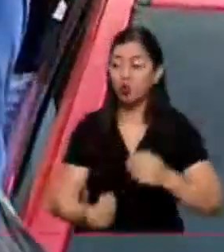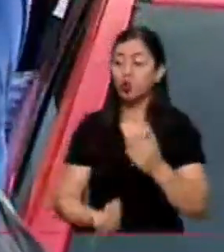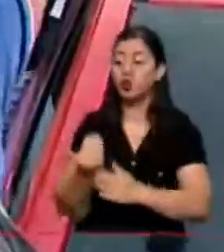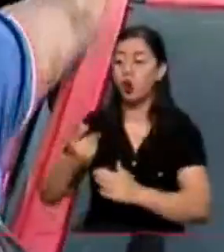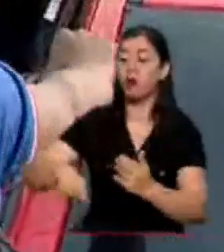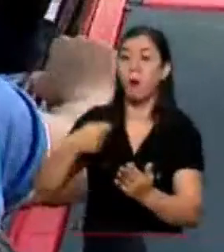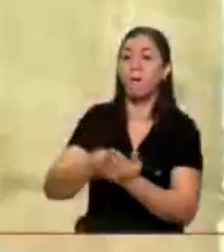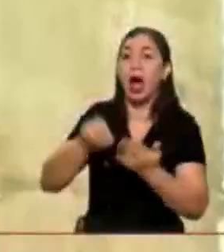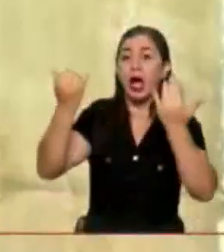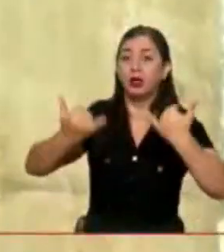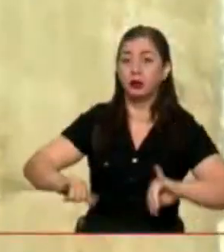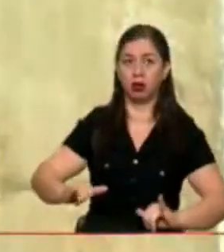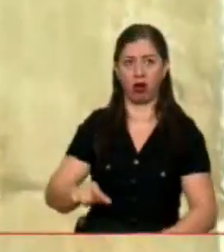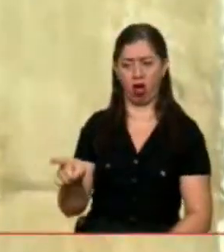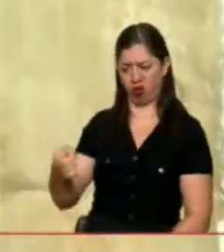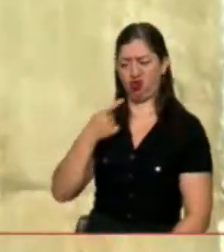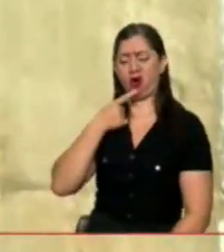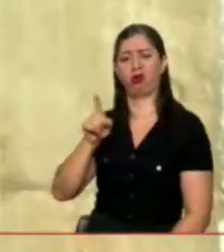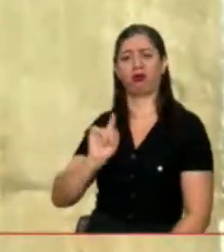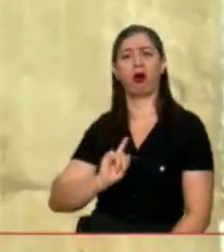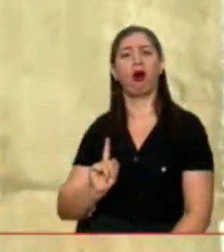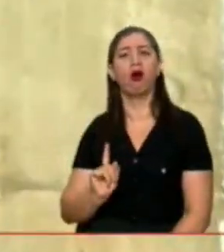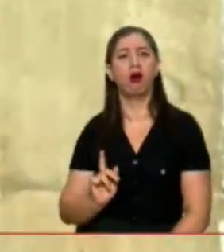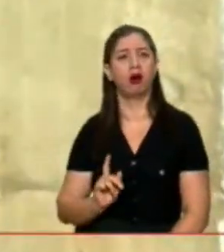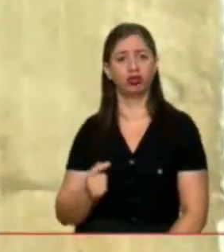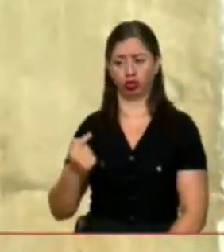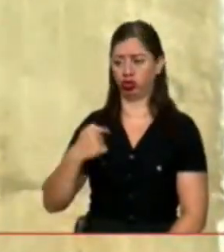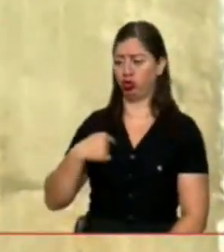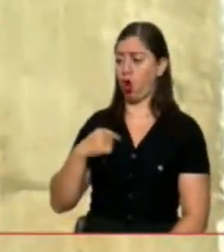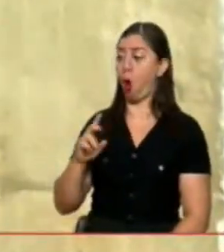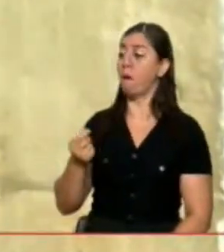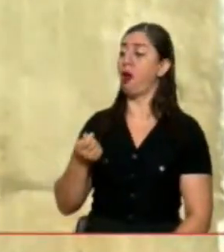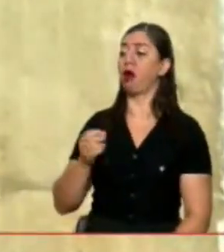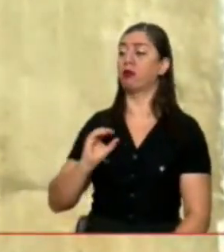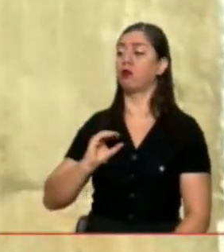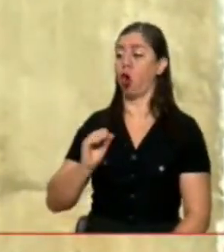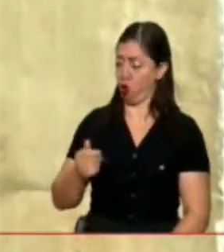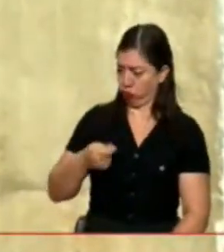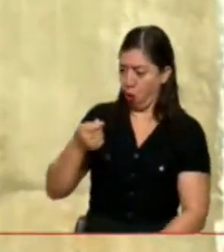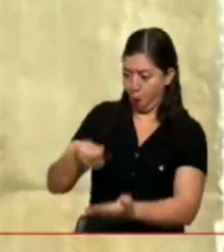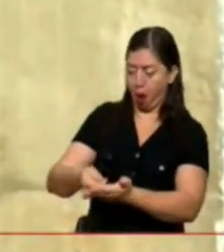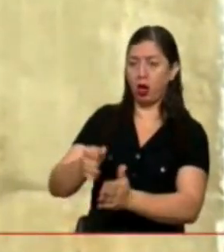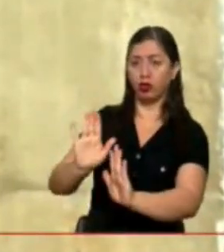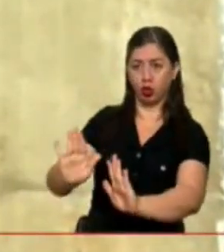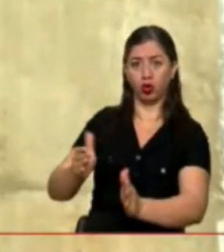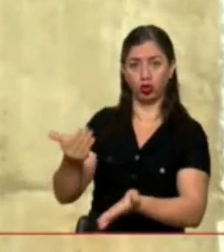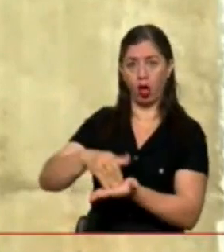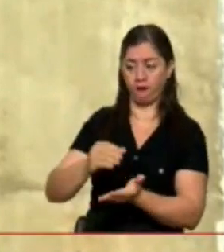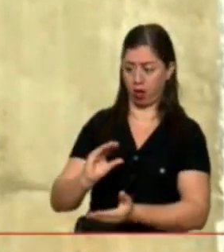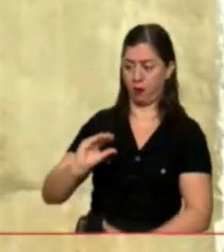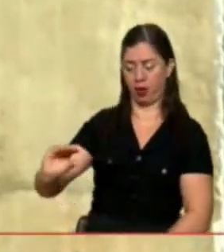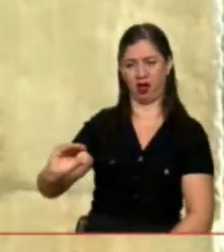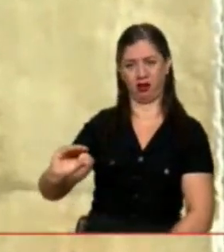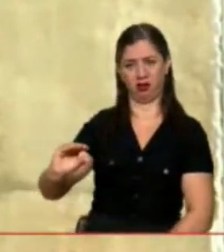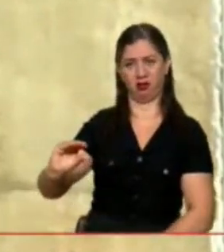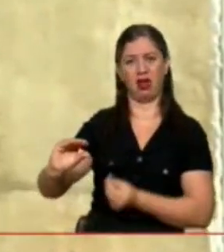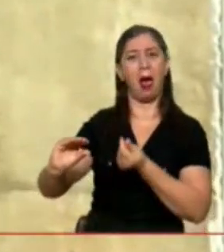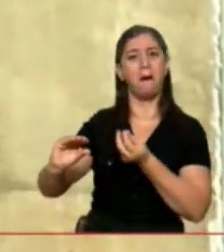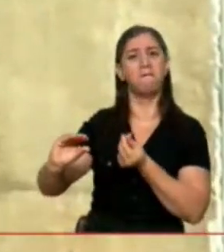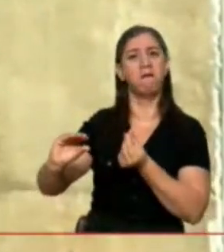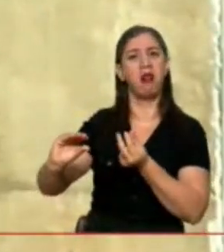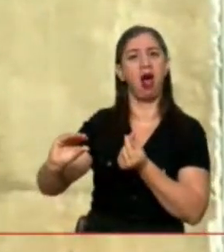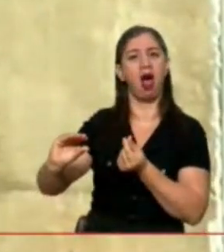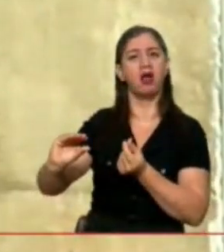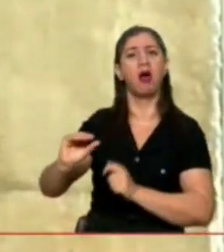habían pagado. Ellos muy fácil lo dicen hoy. Yo no me estoy quedando con la plata, yo le devuelvo a usted el dinero. El dinero que